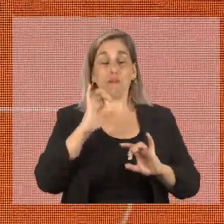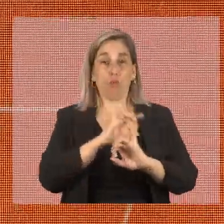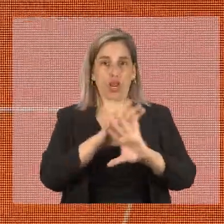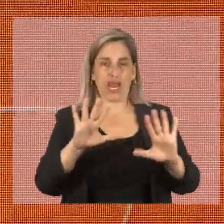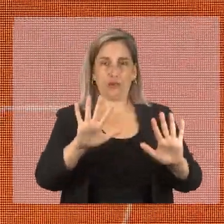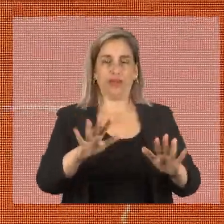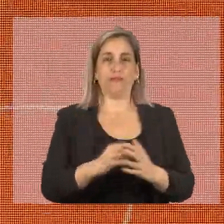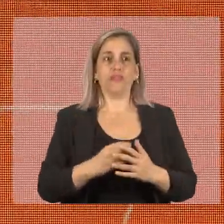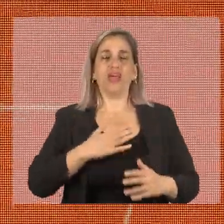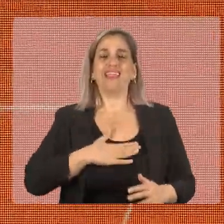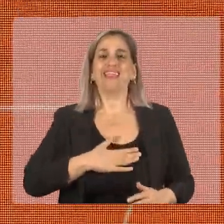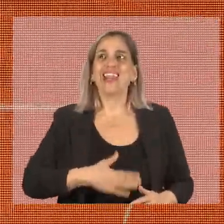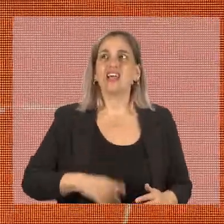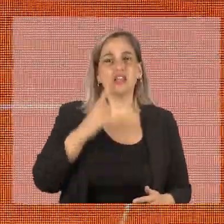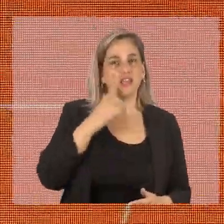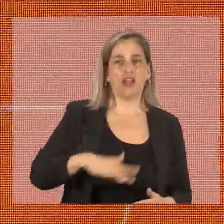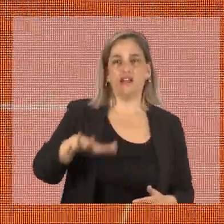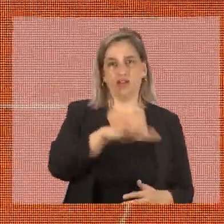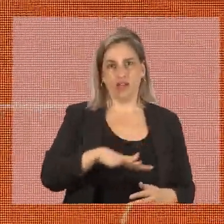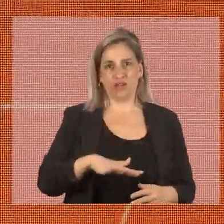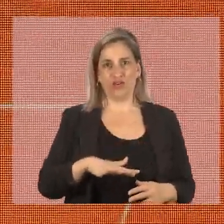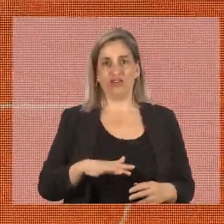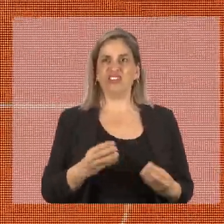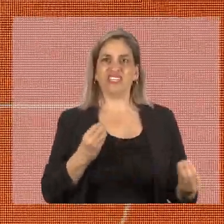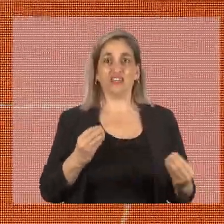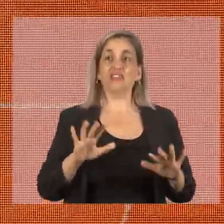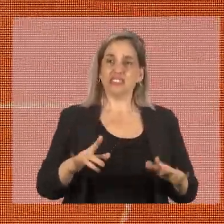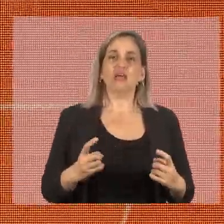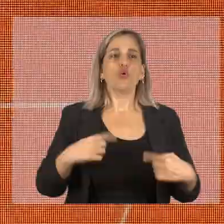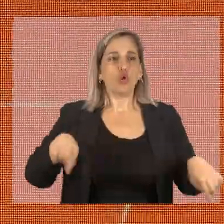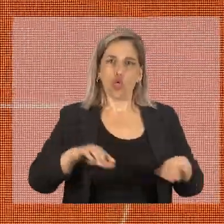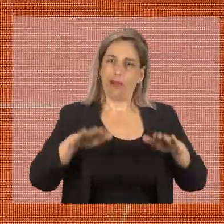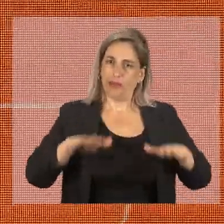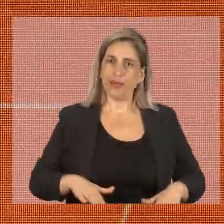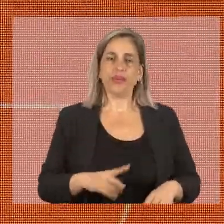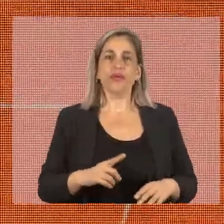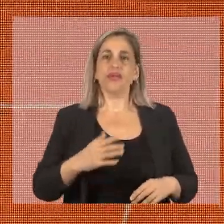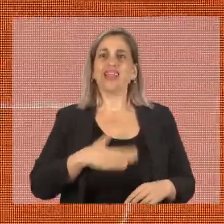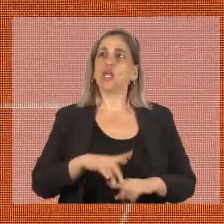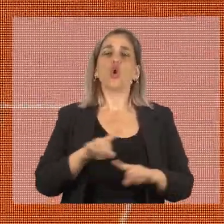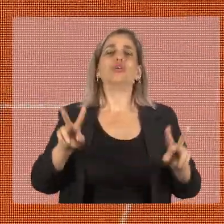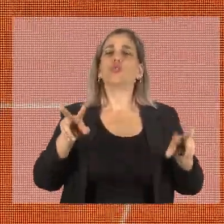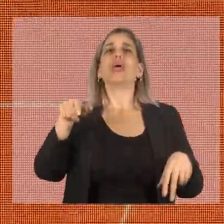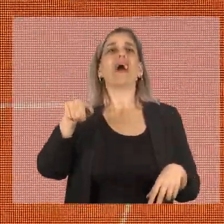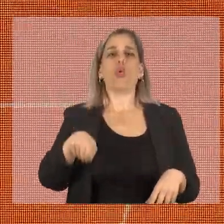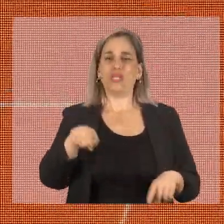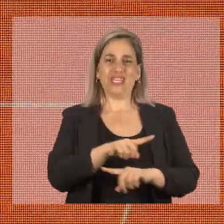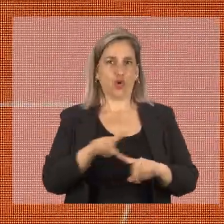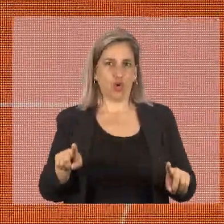claro. Es tranquilidad en el barrio. Tiene que haber tranquilidad en el barrio. Ya no es un tema